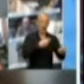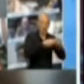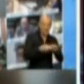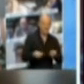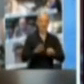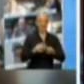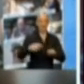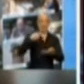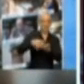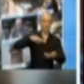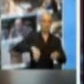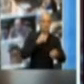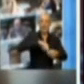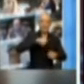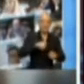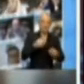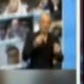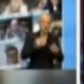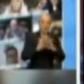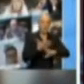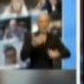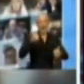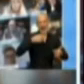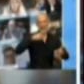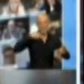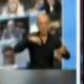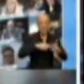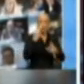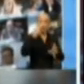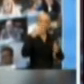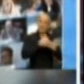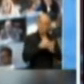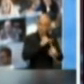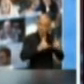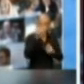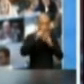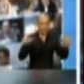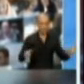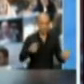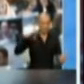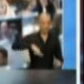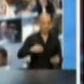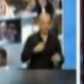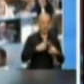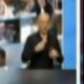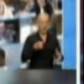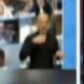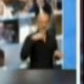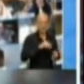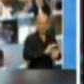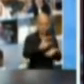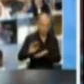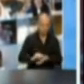los pacientes tengan acceso a esta medicación cuando la necesiten. Después hemos tenido una reunión con otro tema que nos preocupa mucho, que es la